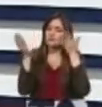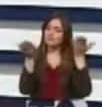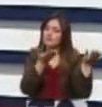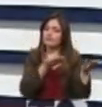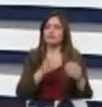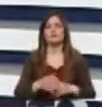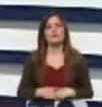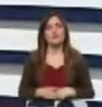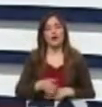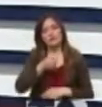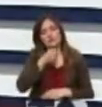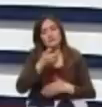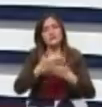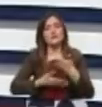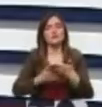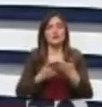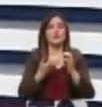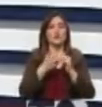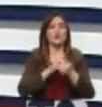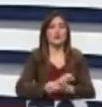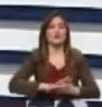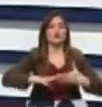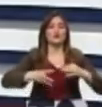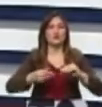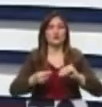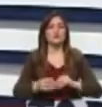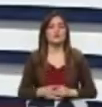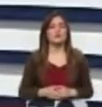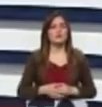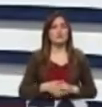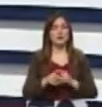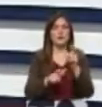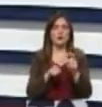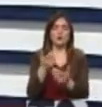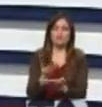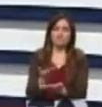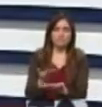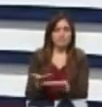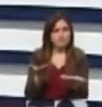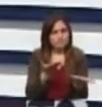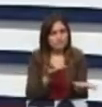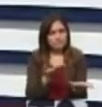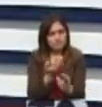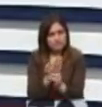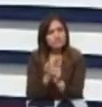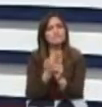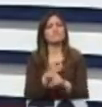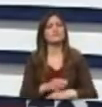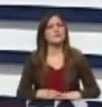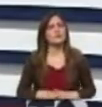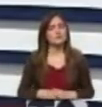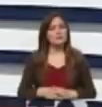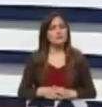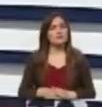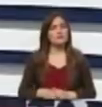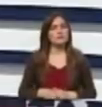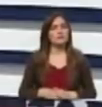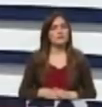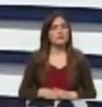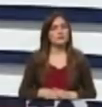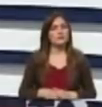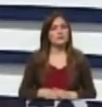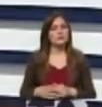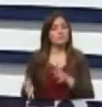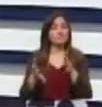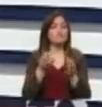nuestros llamados de entrevista para dar solución a estos problemas, porque es la ciudadanía la que exige una respuesta por parte de las autoridades. En